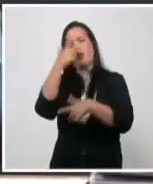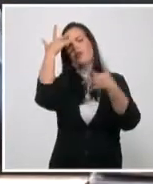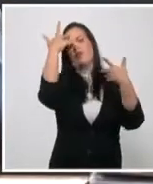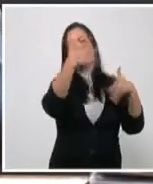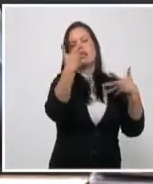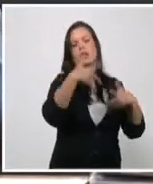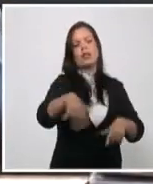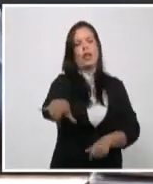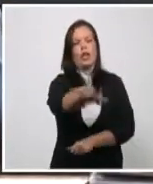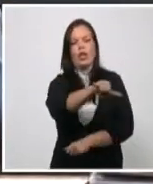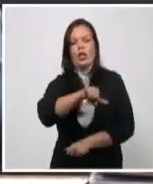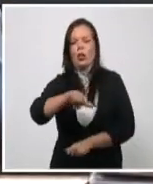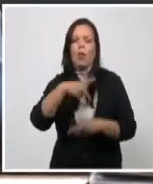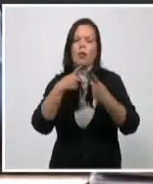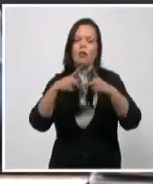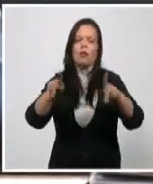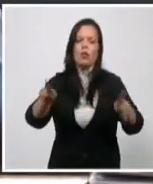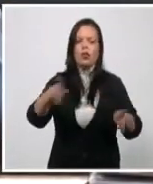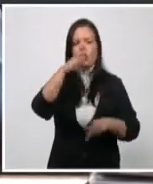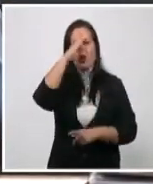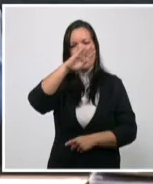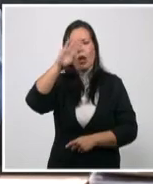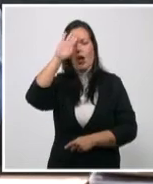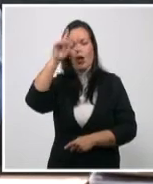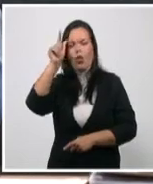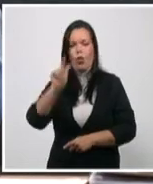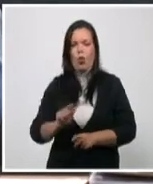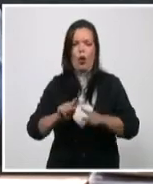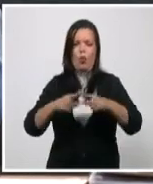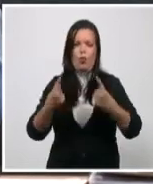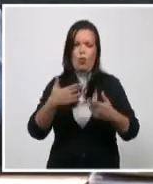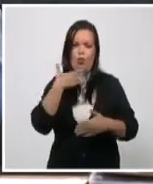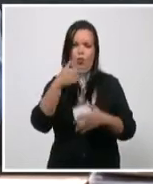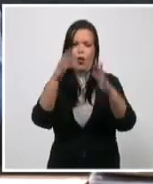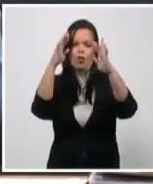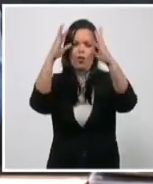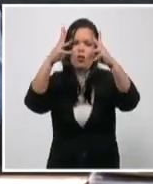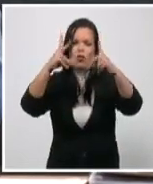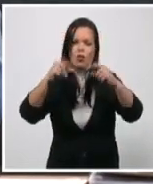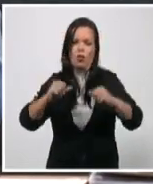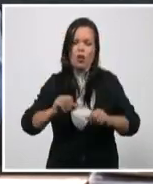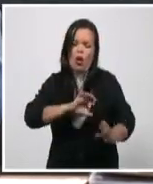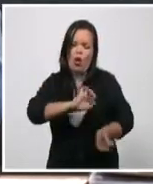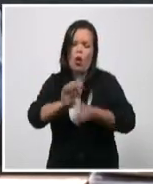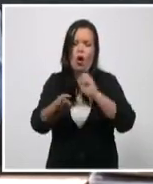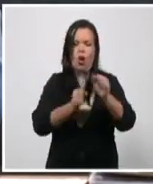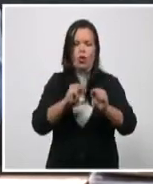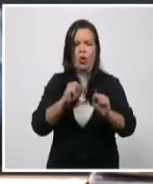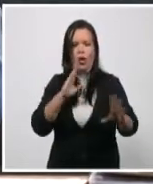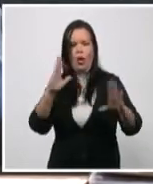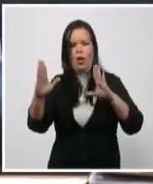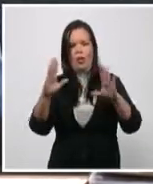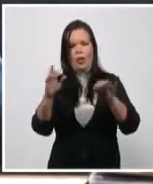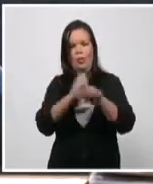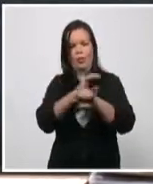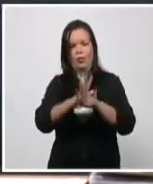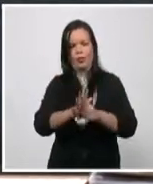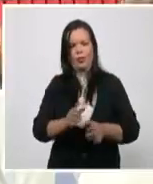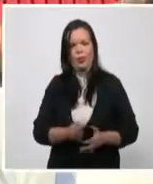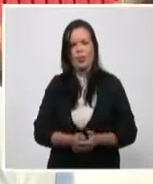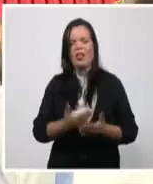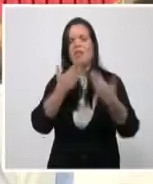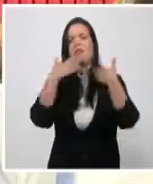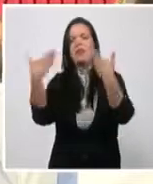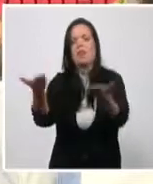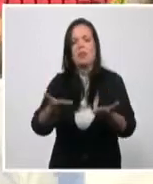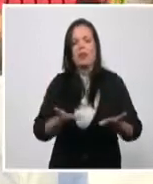los profesionales cubanos en los resultados que ha logrado Azerbaiyán en el enfrentamiento a la pandemia. Bienvenidos a